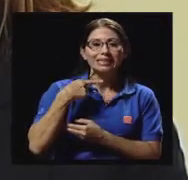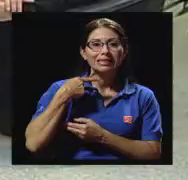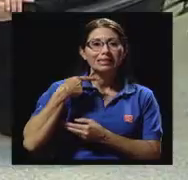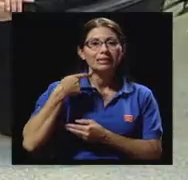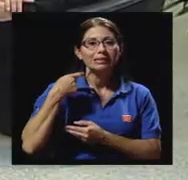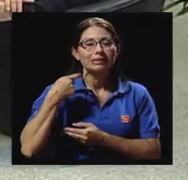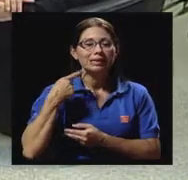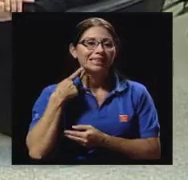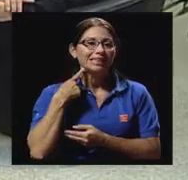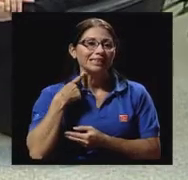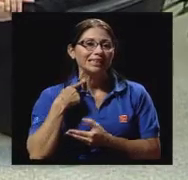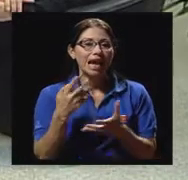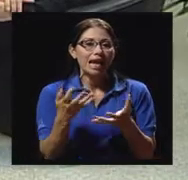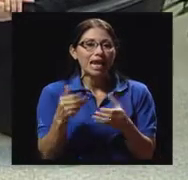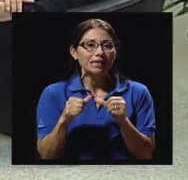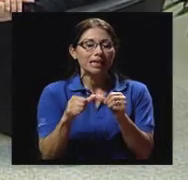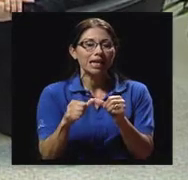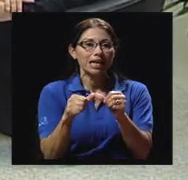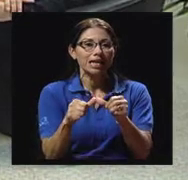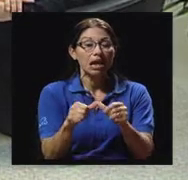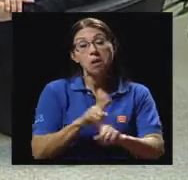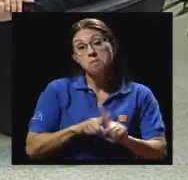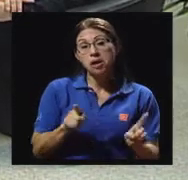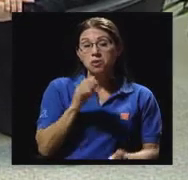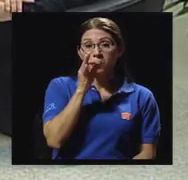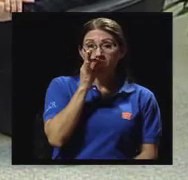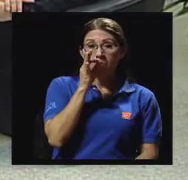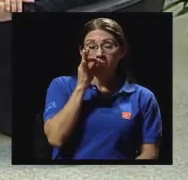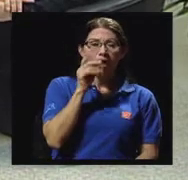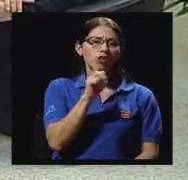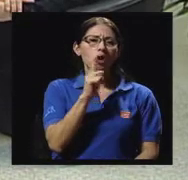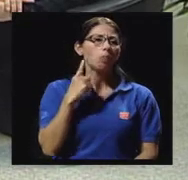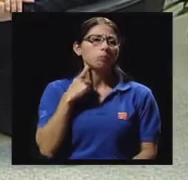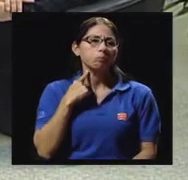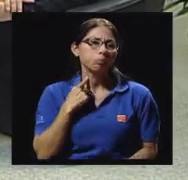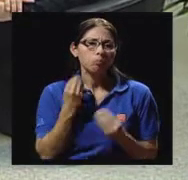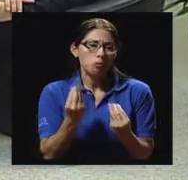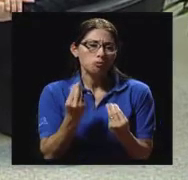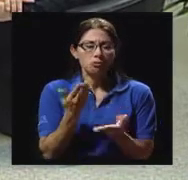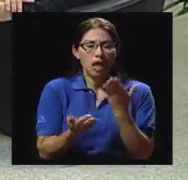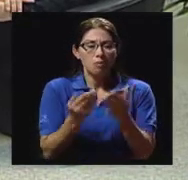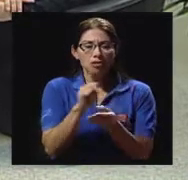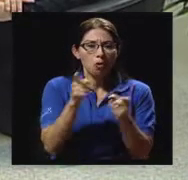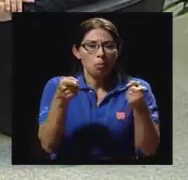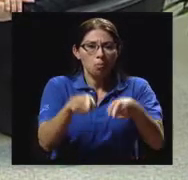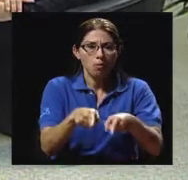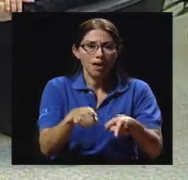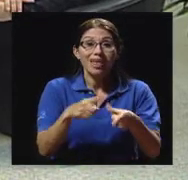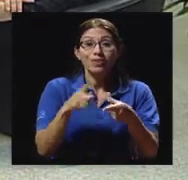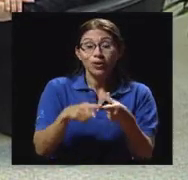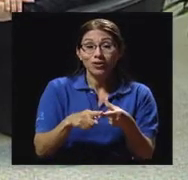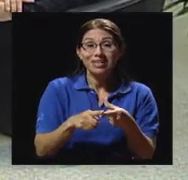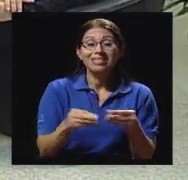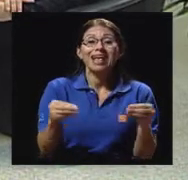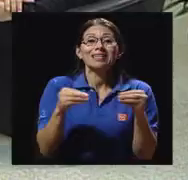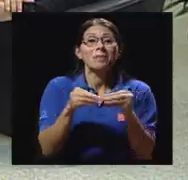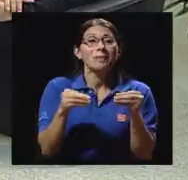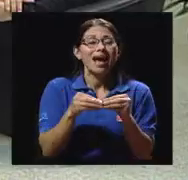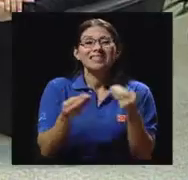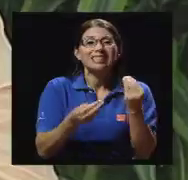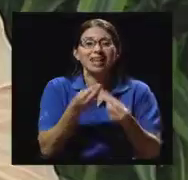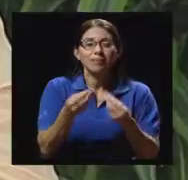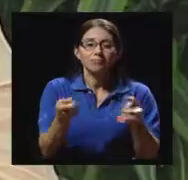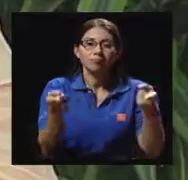marihuana, que no es una droga que produce tanta adicción, podría ser que no lo lleve a eso. Entonces es más la ilegalidad del